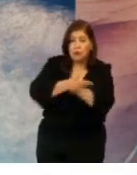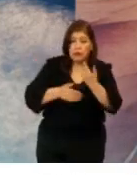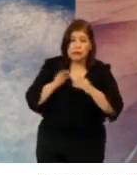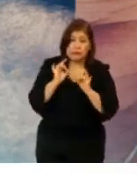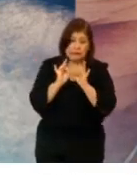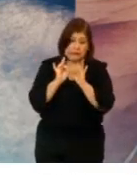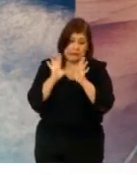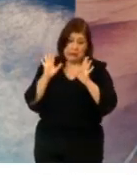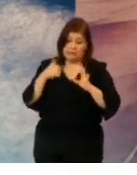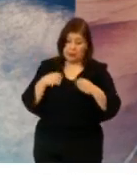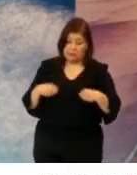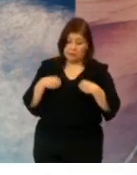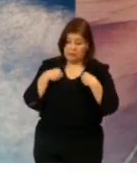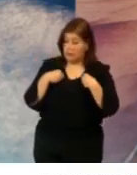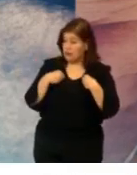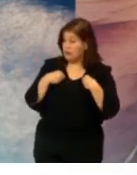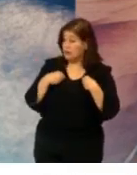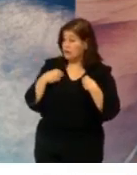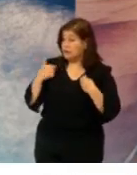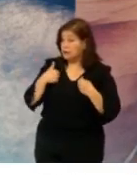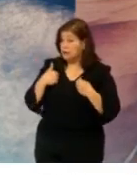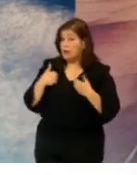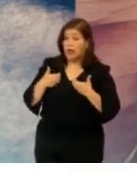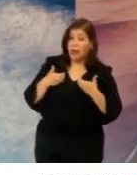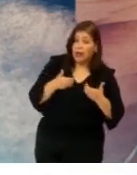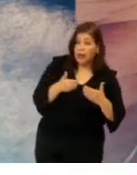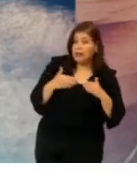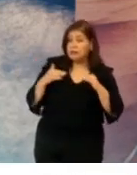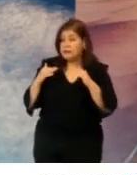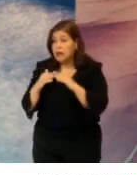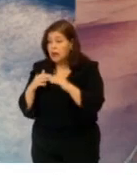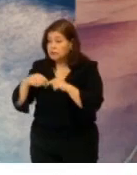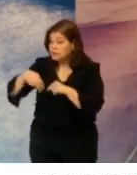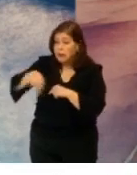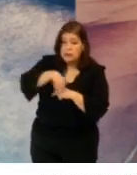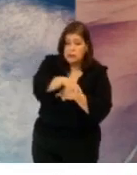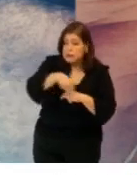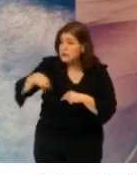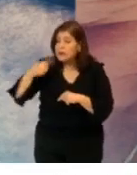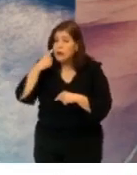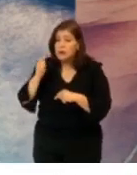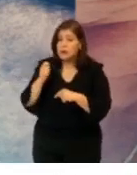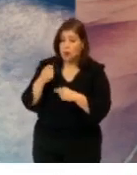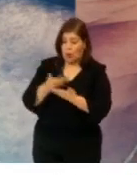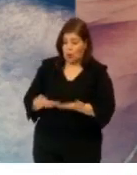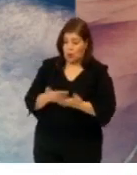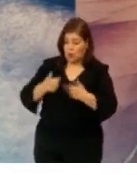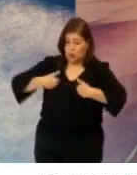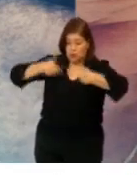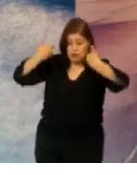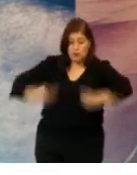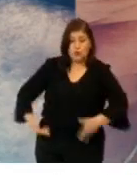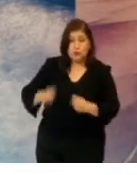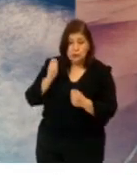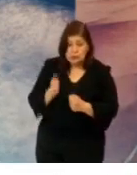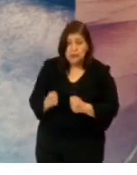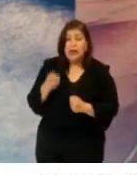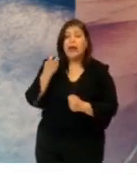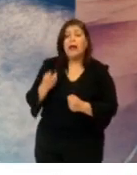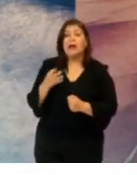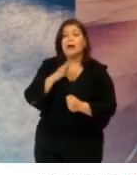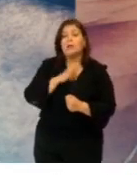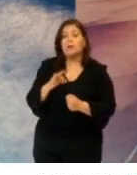haya tocado la vida pasando de la calle a la calle, al colegio, etc. Eso es lo que somos hoy. Ahí es donde se construye